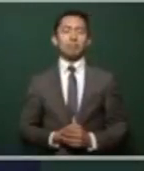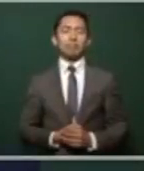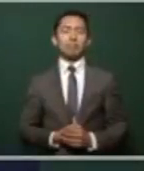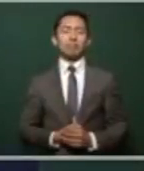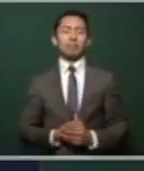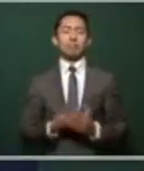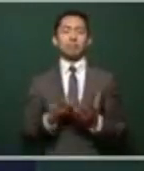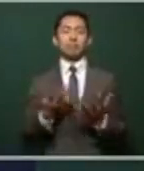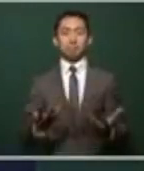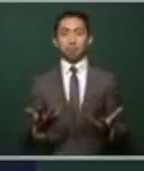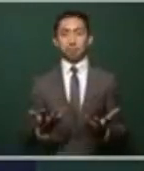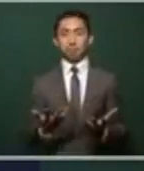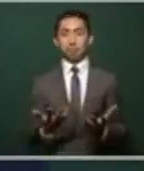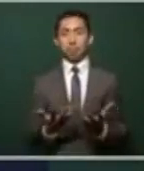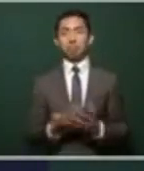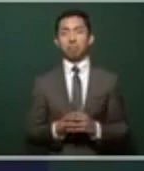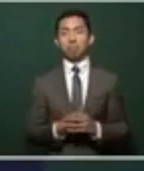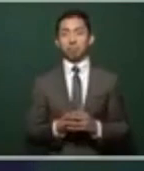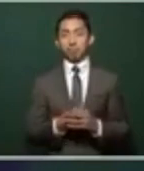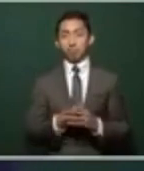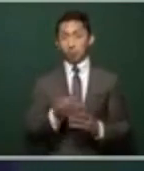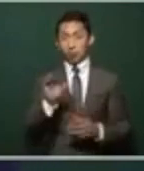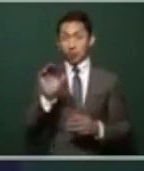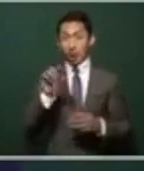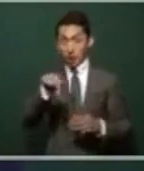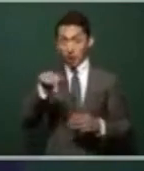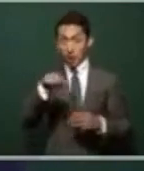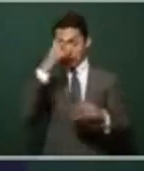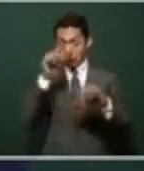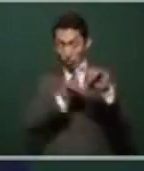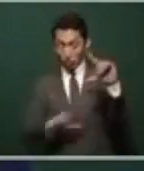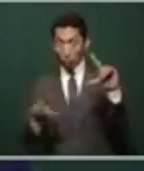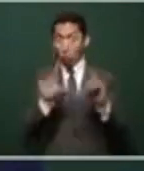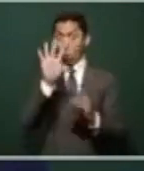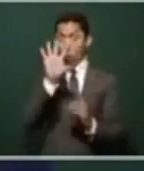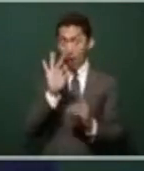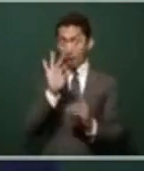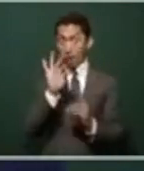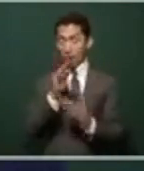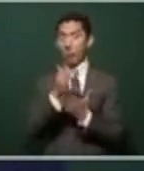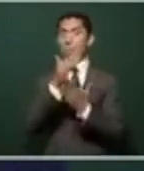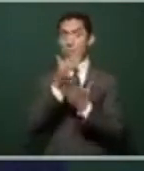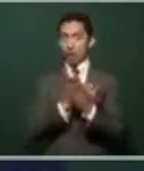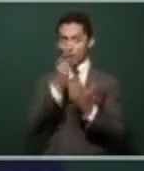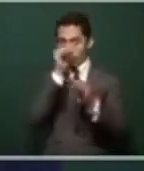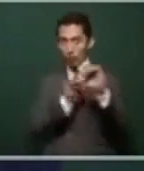Entonces, ya, 40 en todo el país, aclaro.